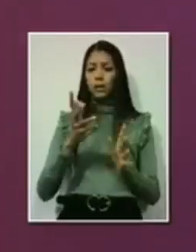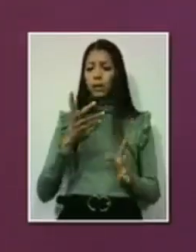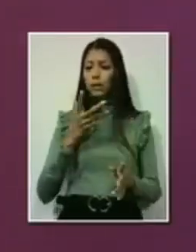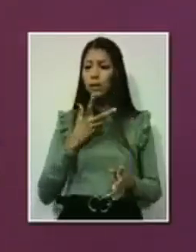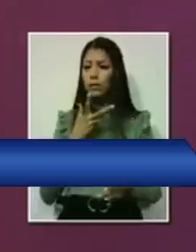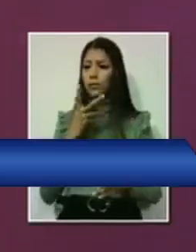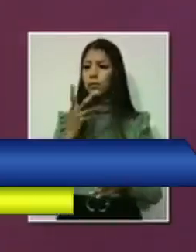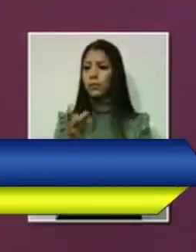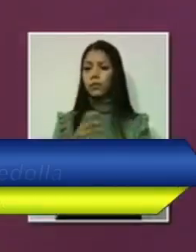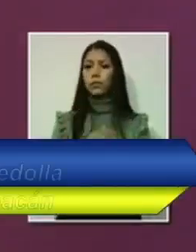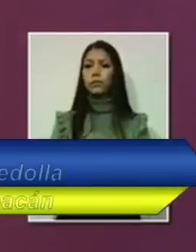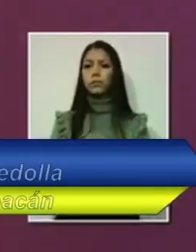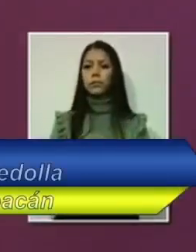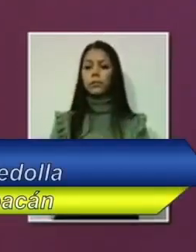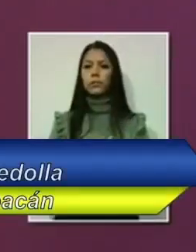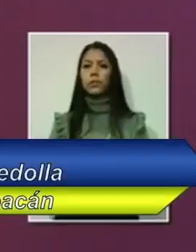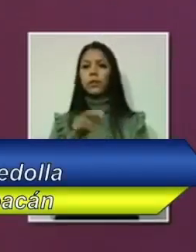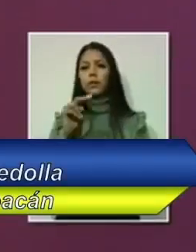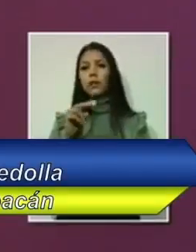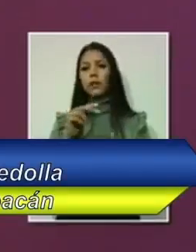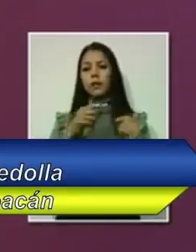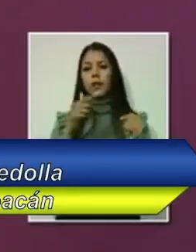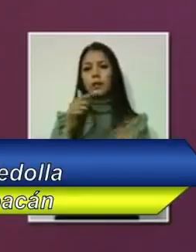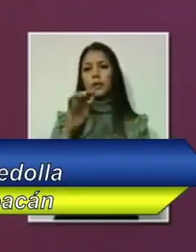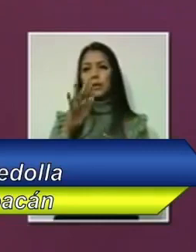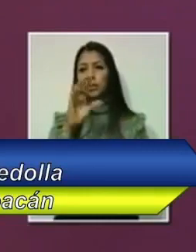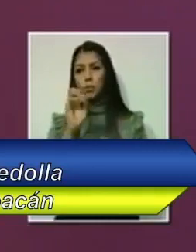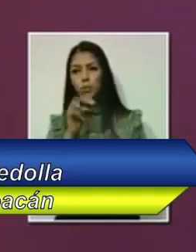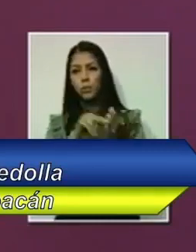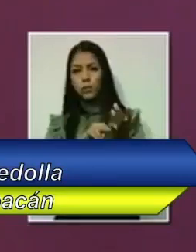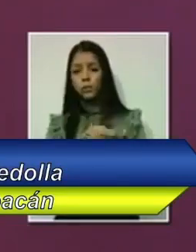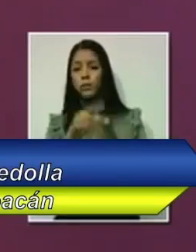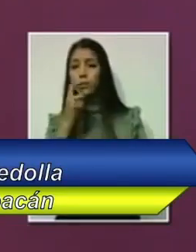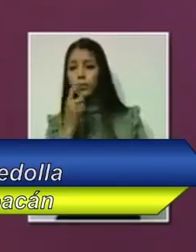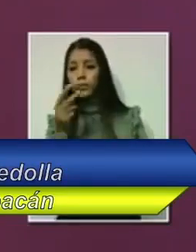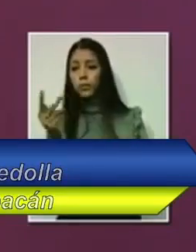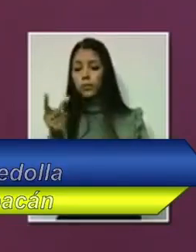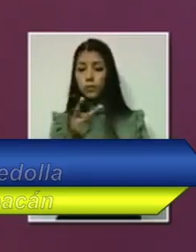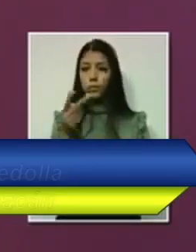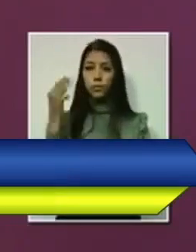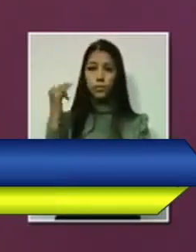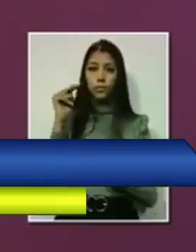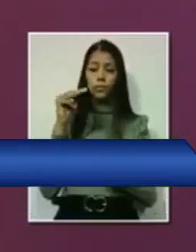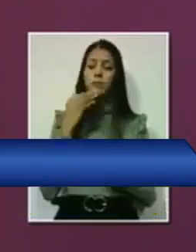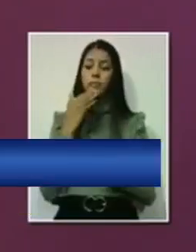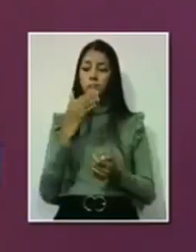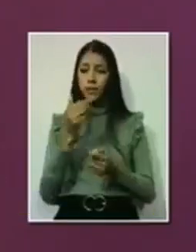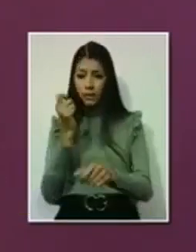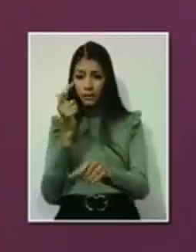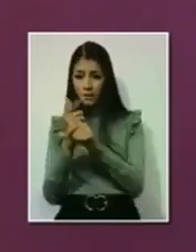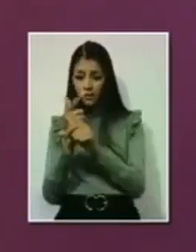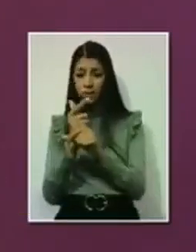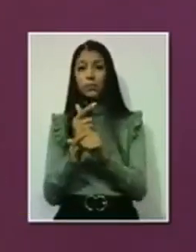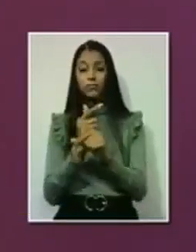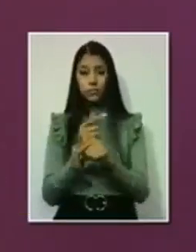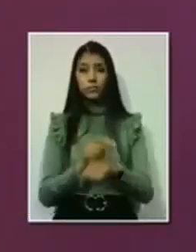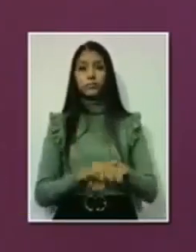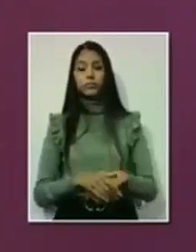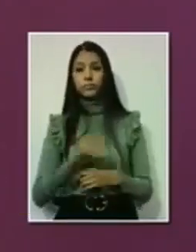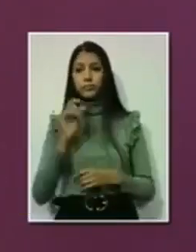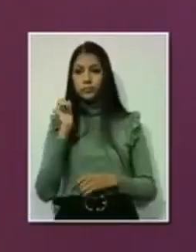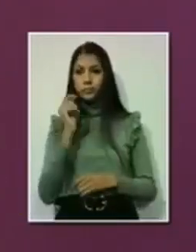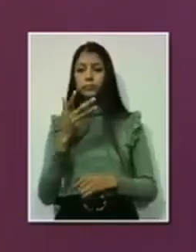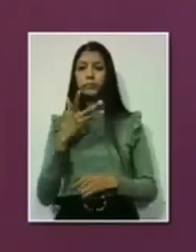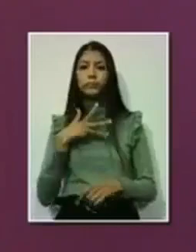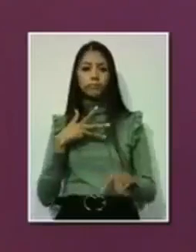en los giros negros y rojos de Morelia, bien focalizado, detectado, que algo